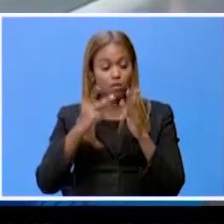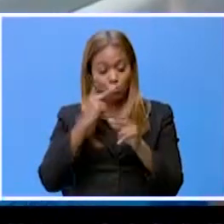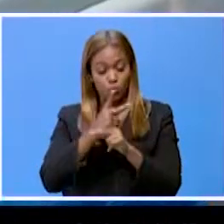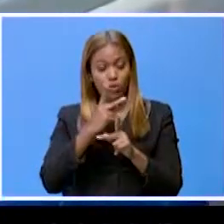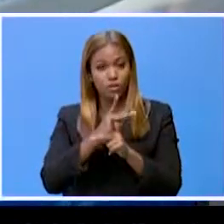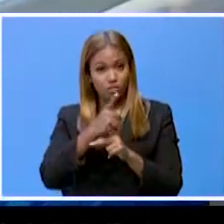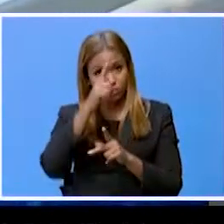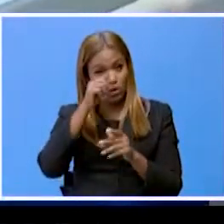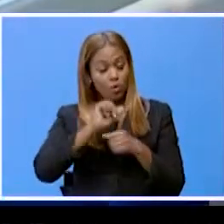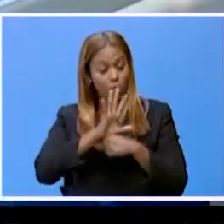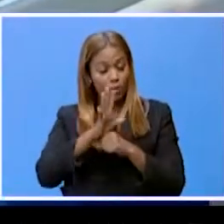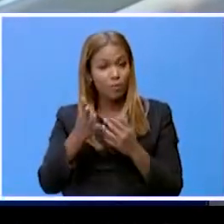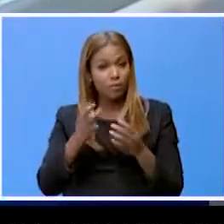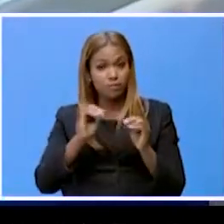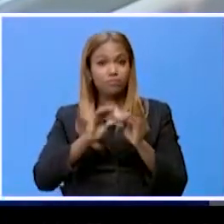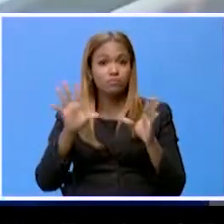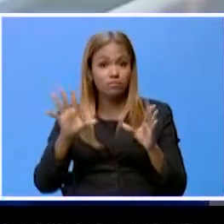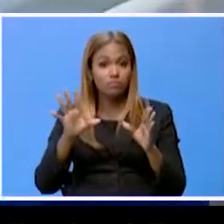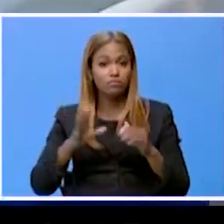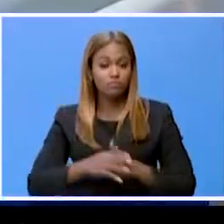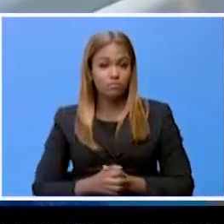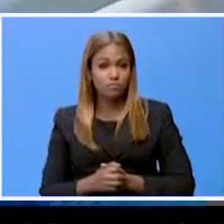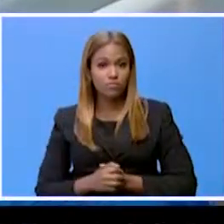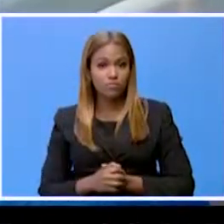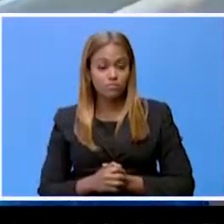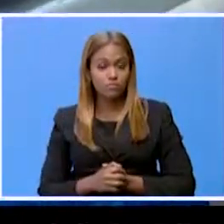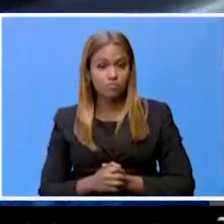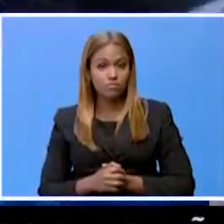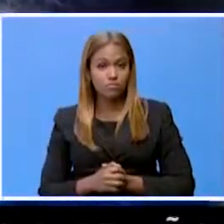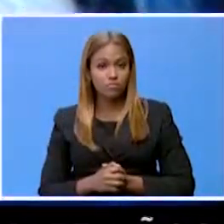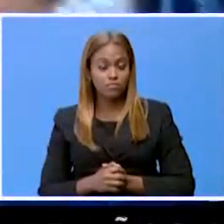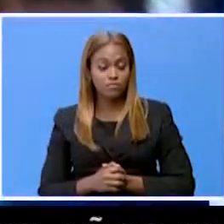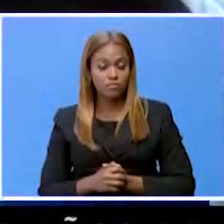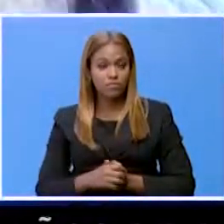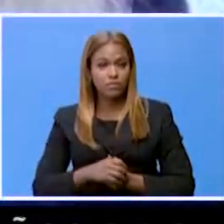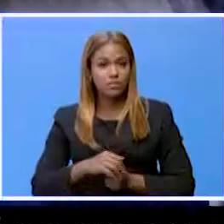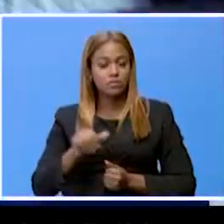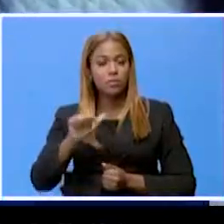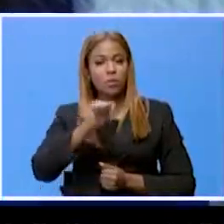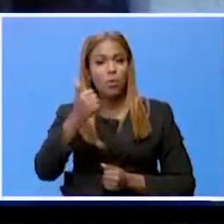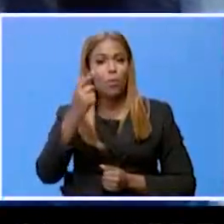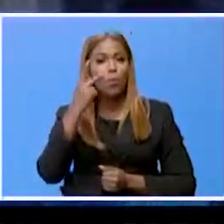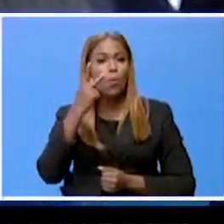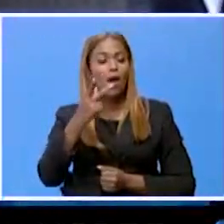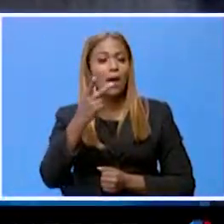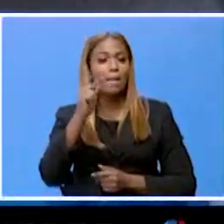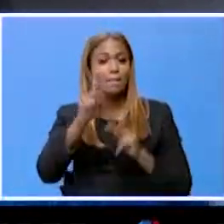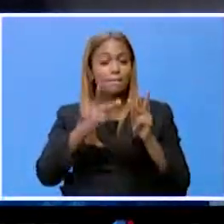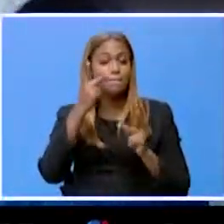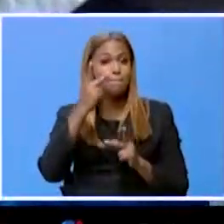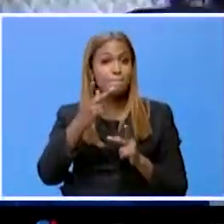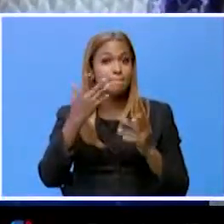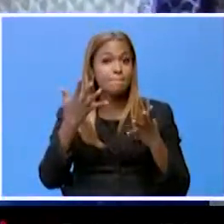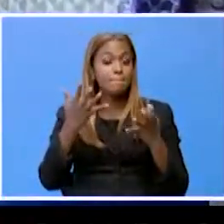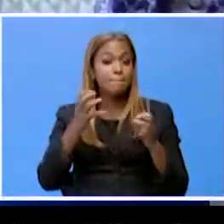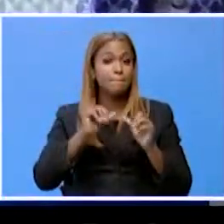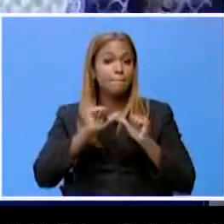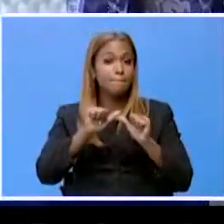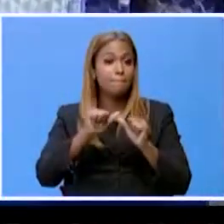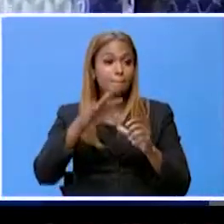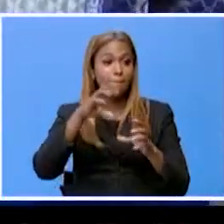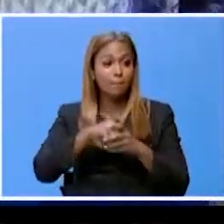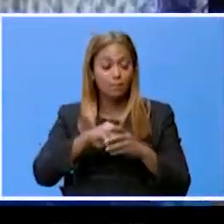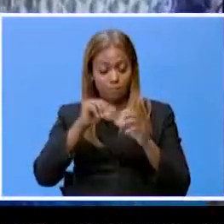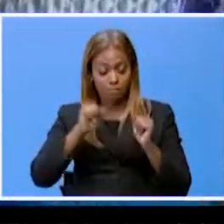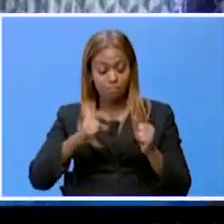ante el COVID, ¿no? Claro que sí, claro que sí. Muy bien, me ha parecido correcto que las personas que hemos visto han tratado de mantener dentro